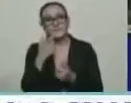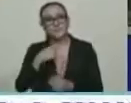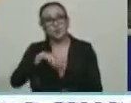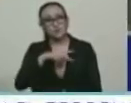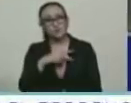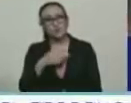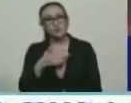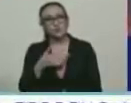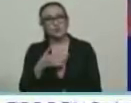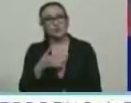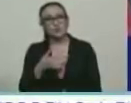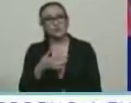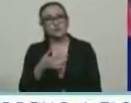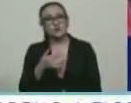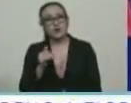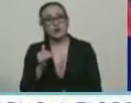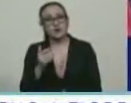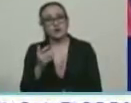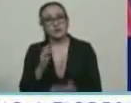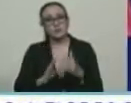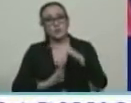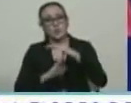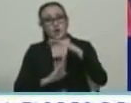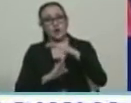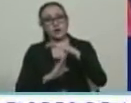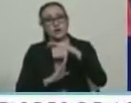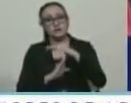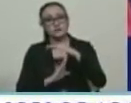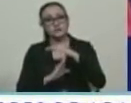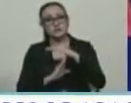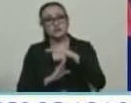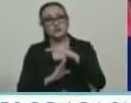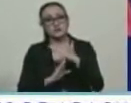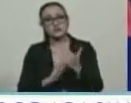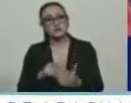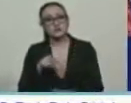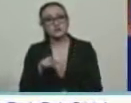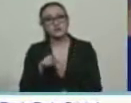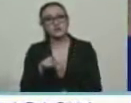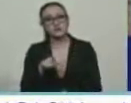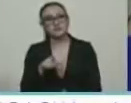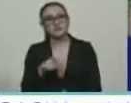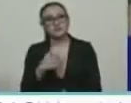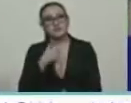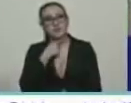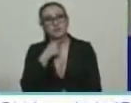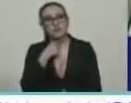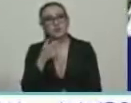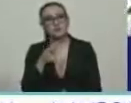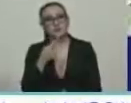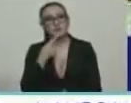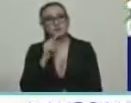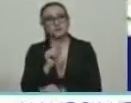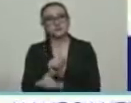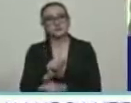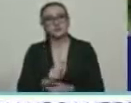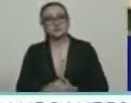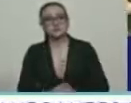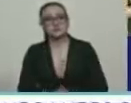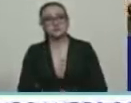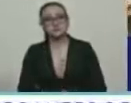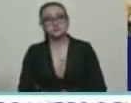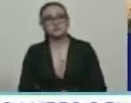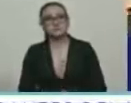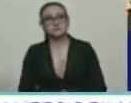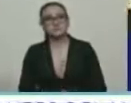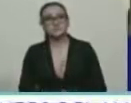una oligarquía burocrática bajo de nosotros. Eso es algo que me gustaría destacar. Así que